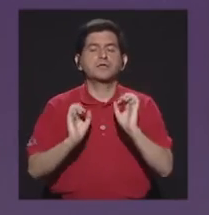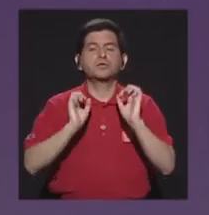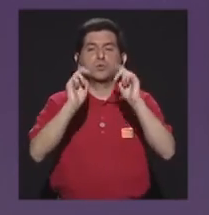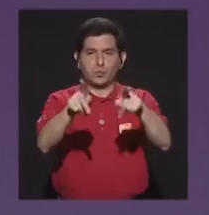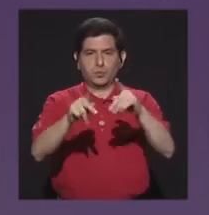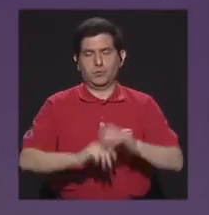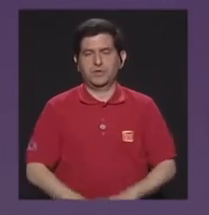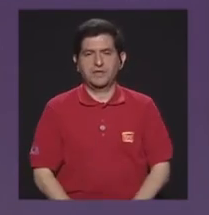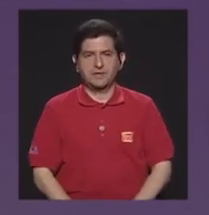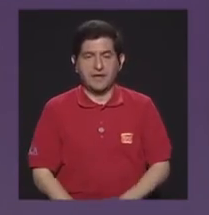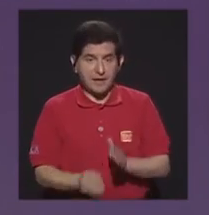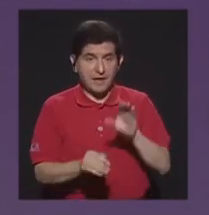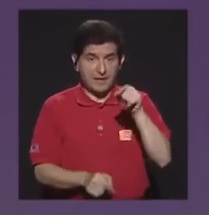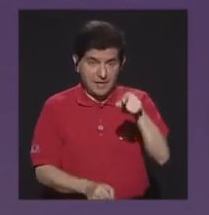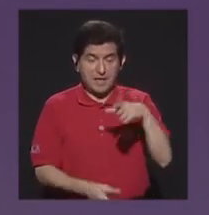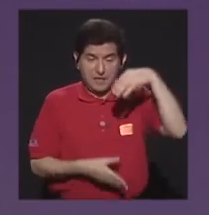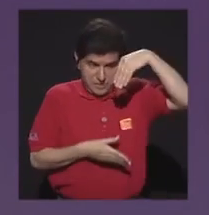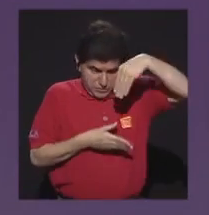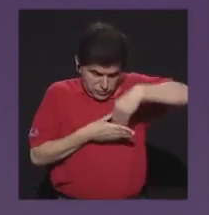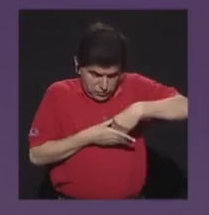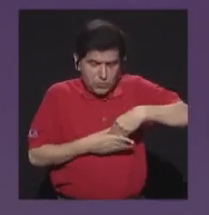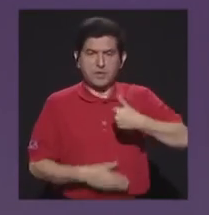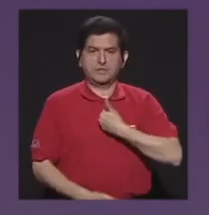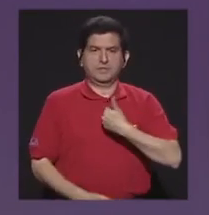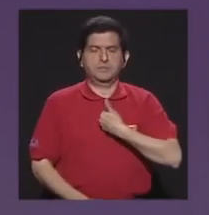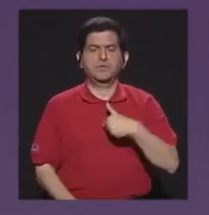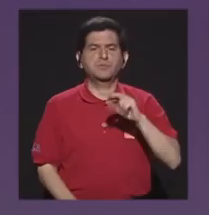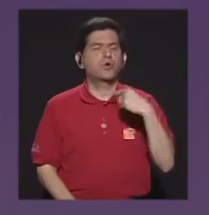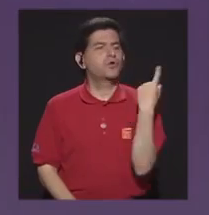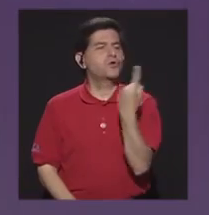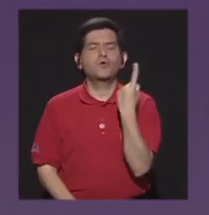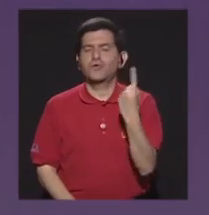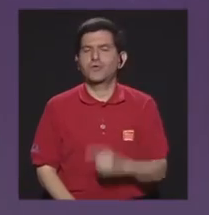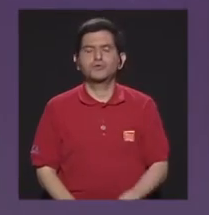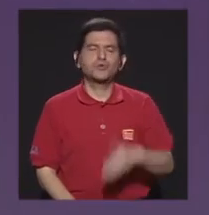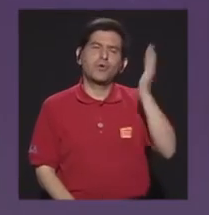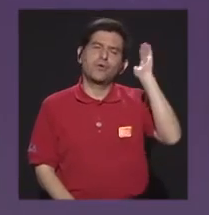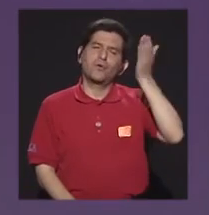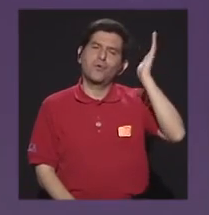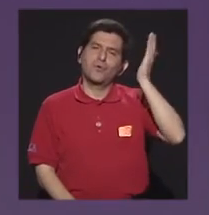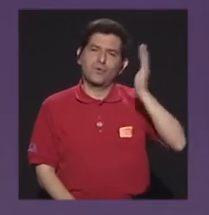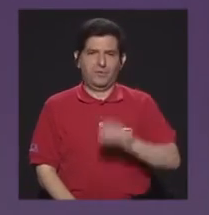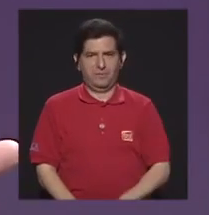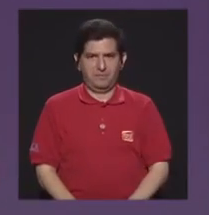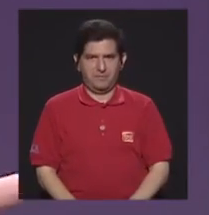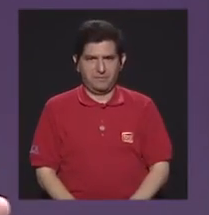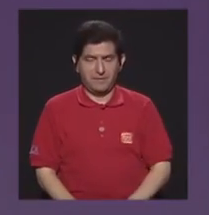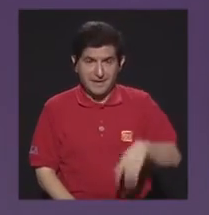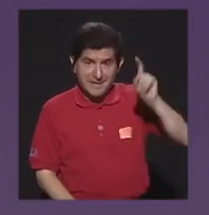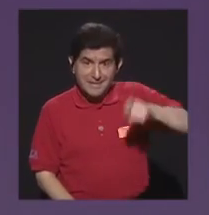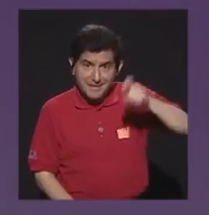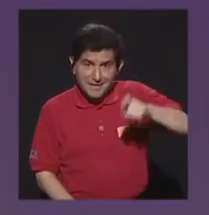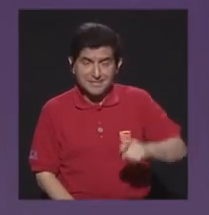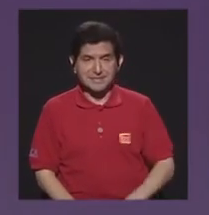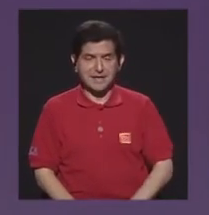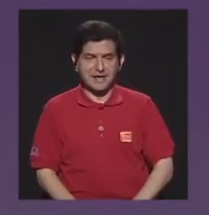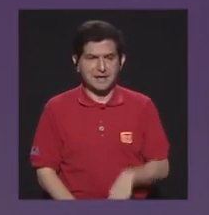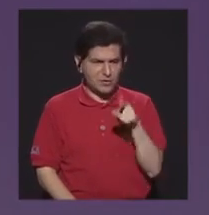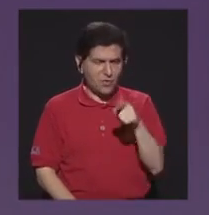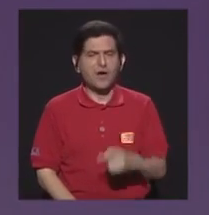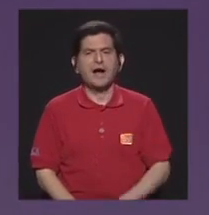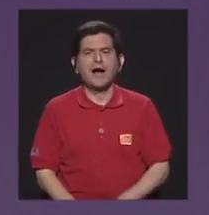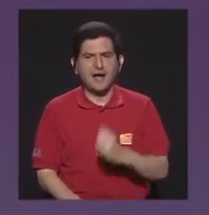y que lo apropiemos dentro de nuestro ser. No es un tema solamente desde el discurso, sino realmente desde el hacer. O